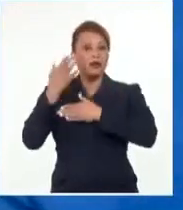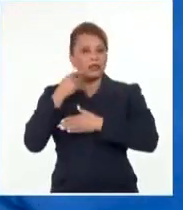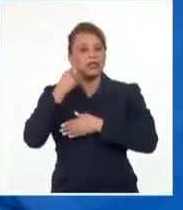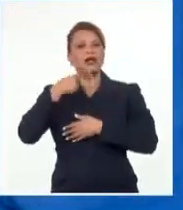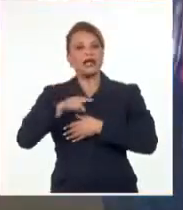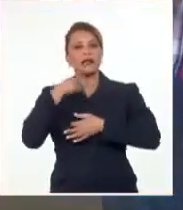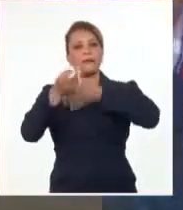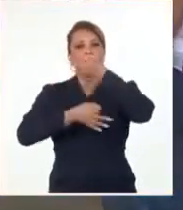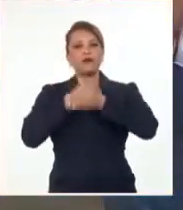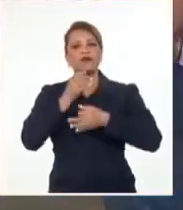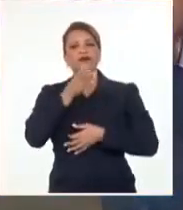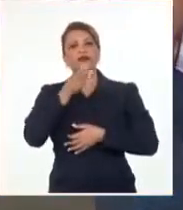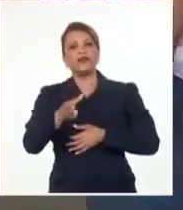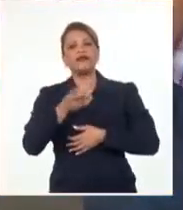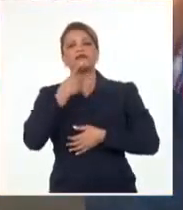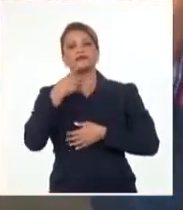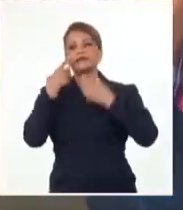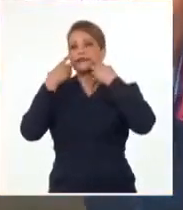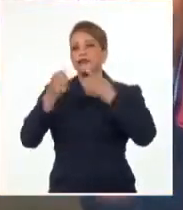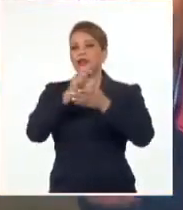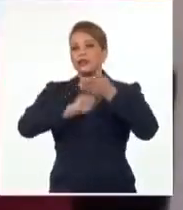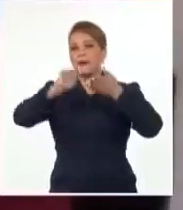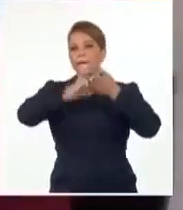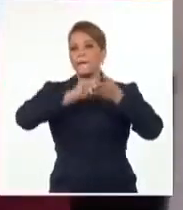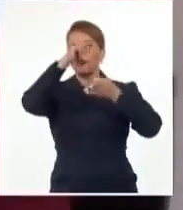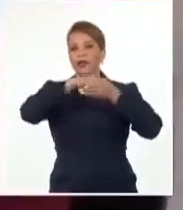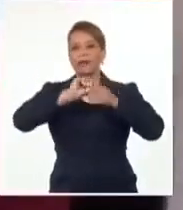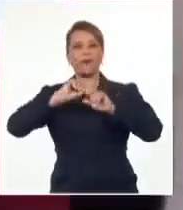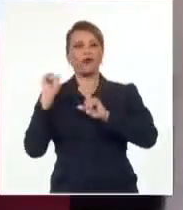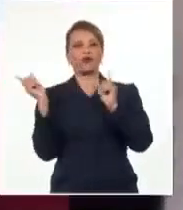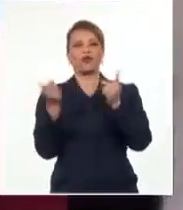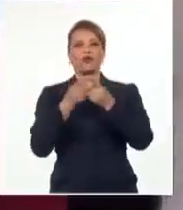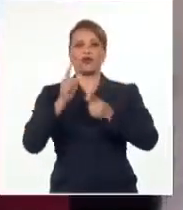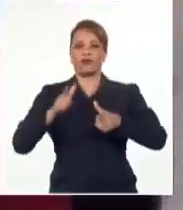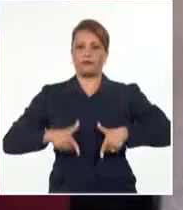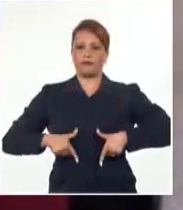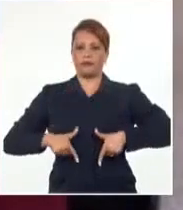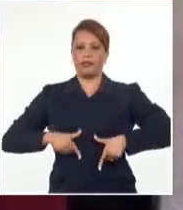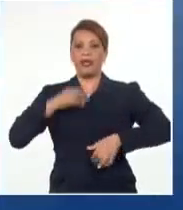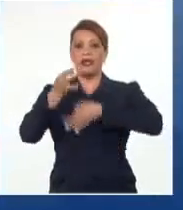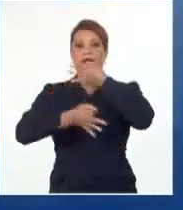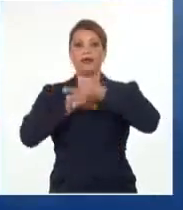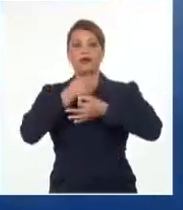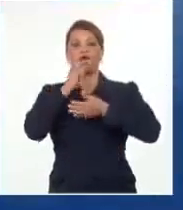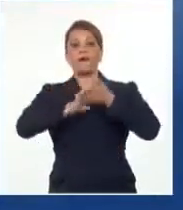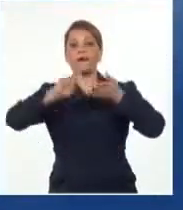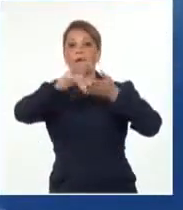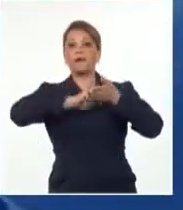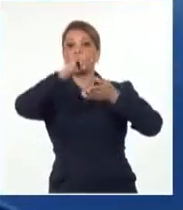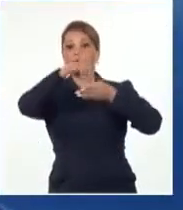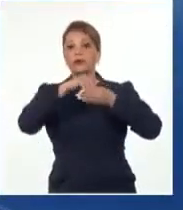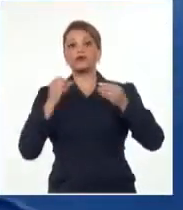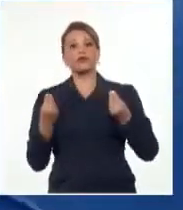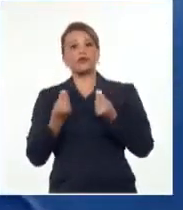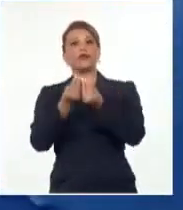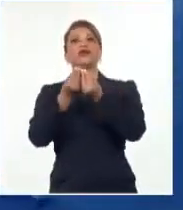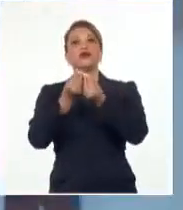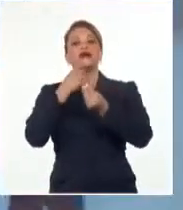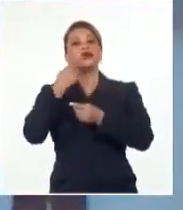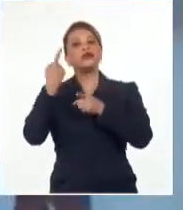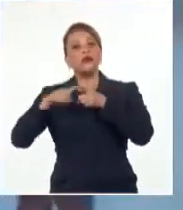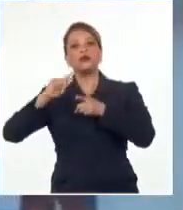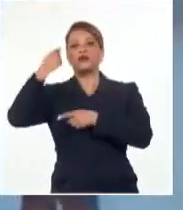votar por todos los candidatos. Dijo entonces que el voto unido concede otro derecho al